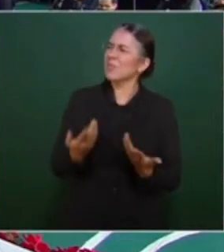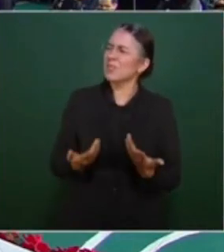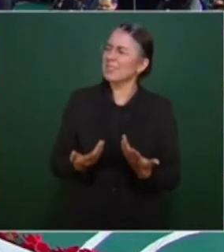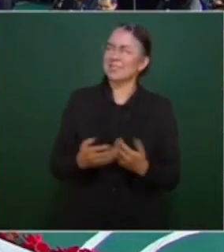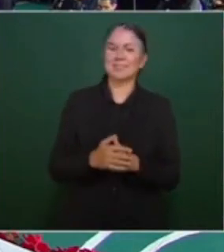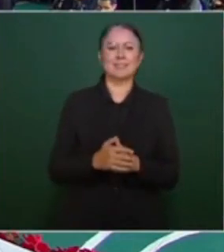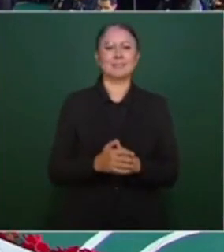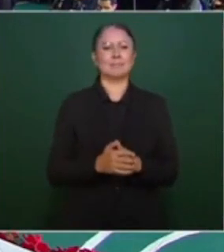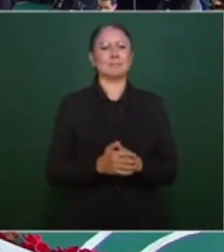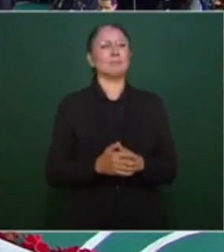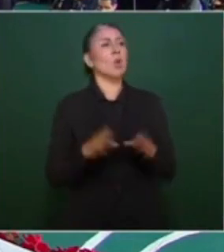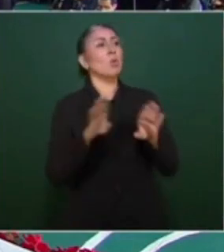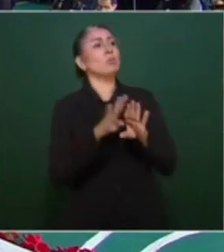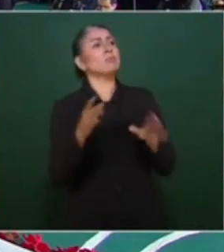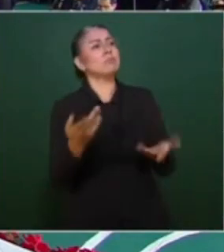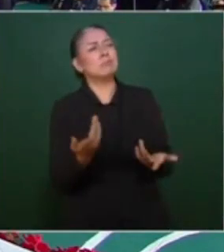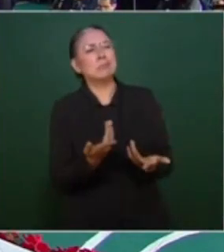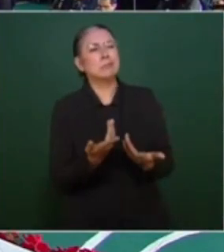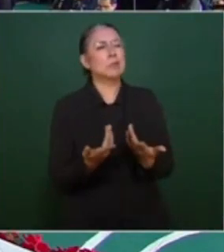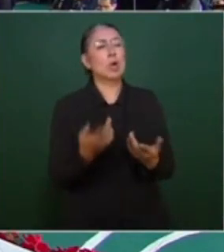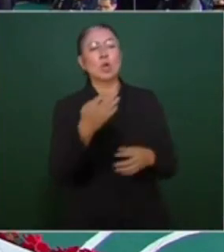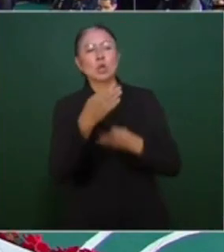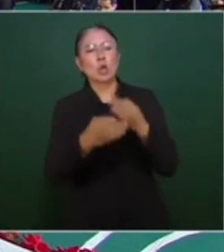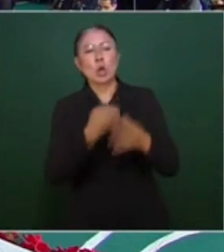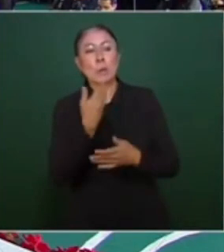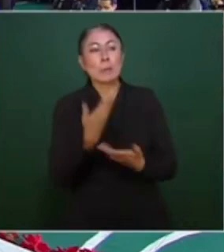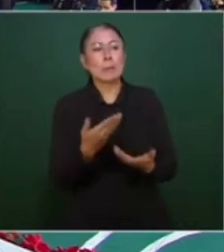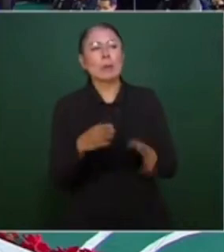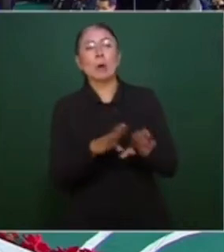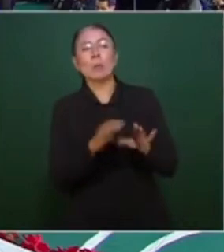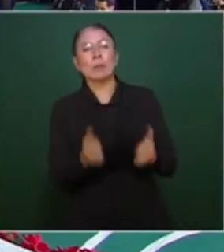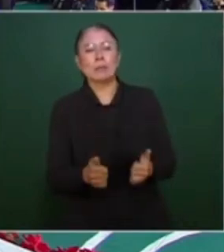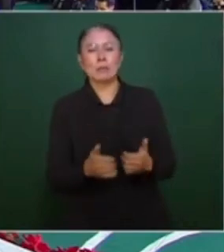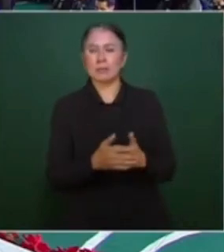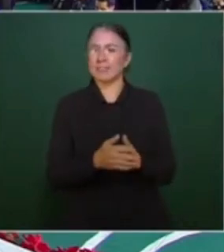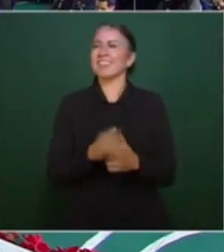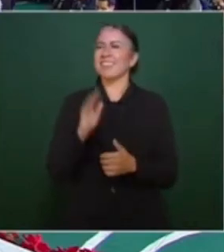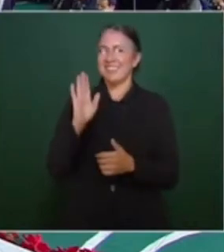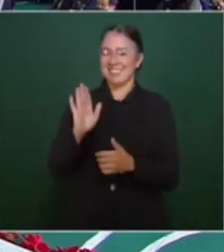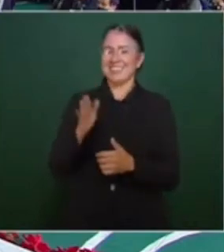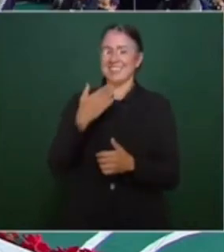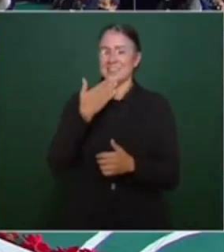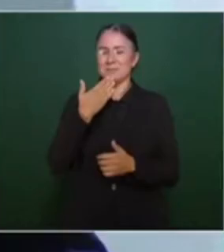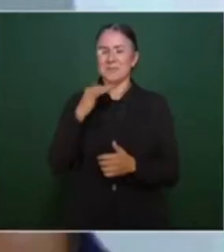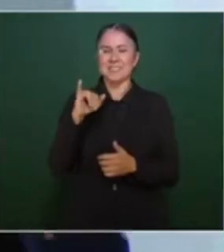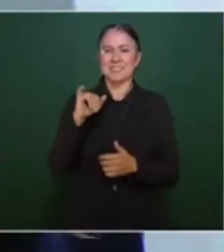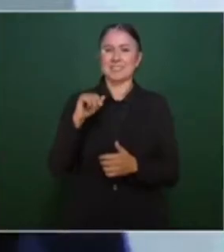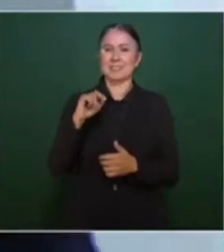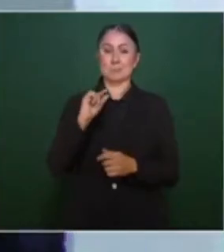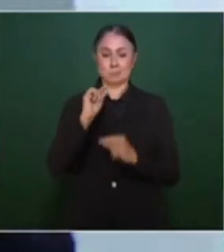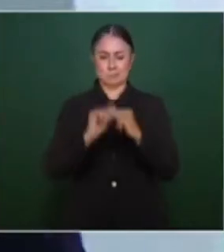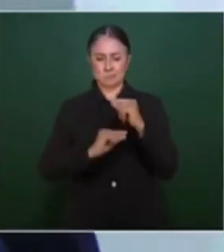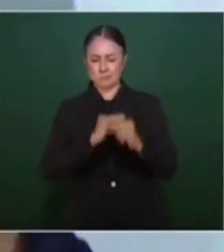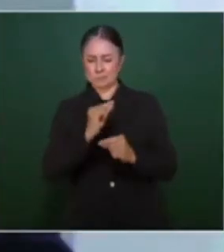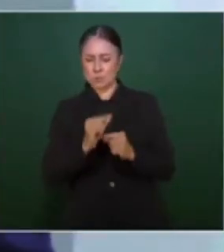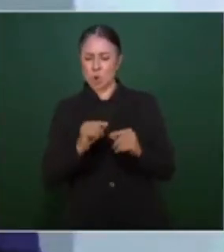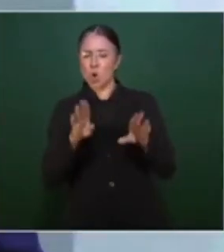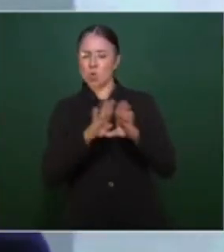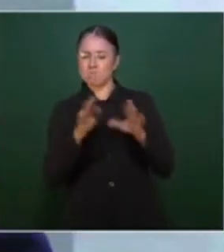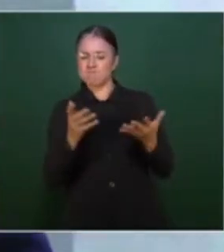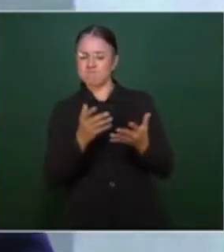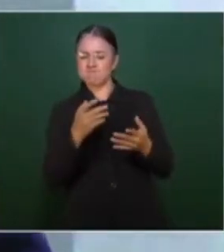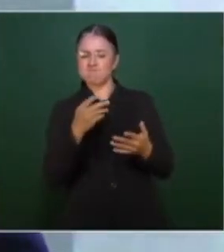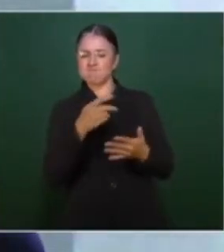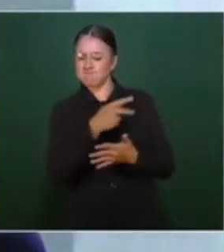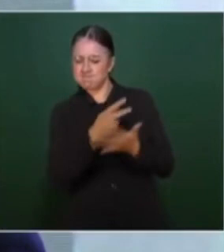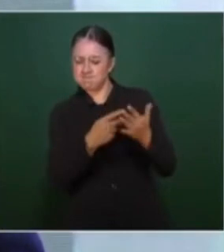Sí, está empezando a definirse sobre los procedimientos. Aquí vamos a hacer lo